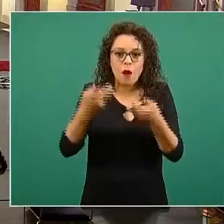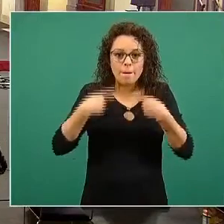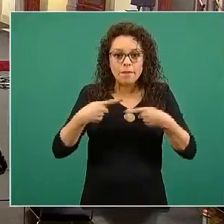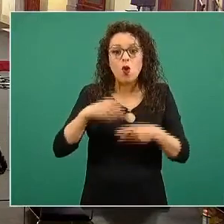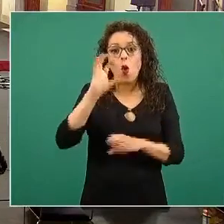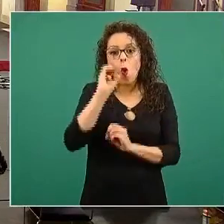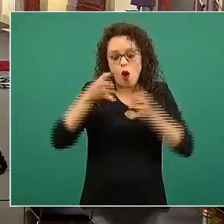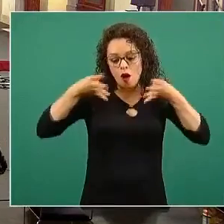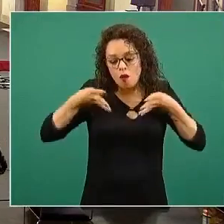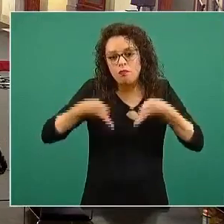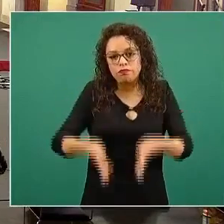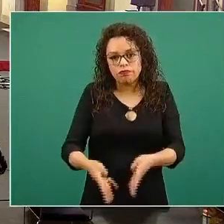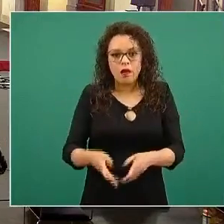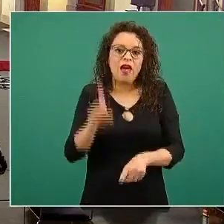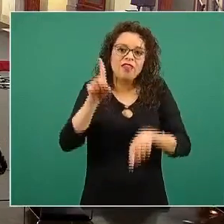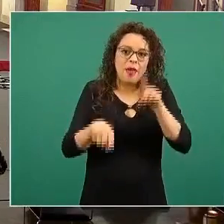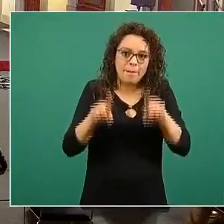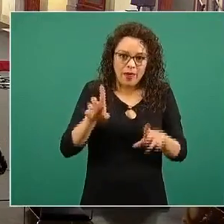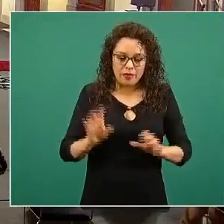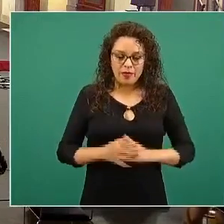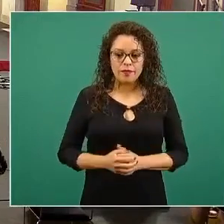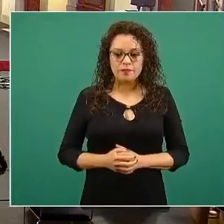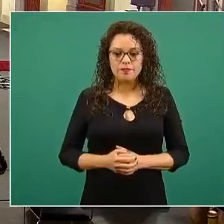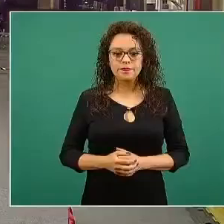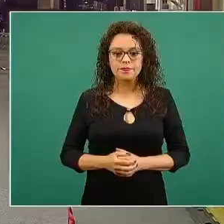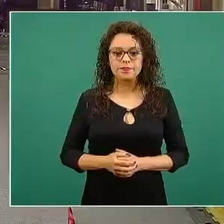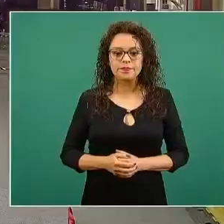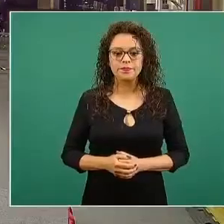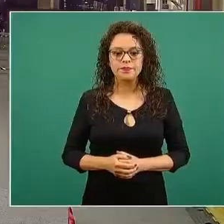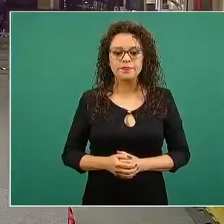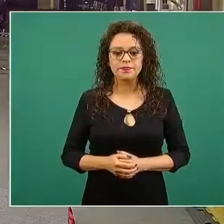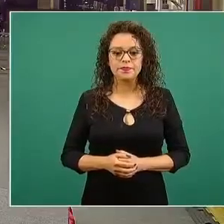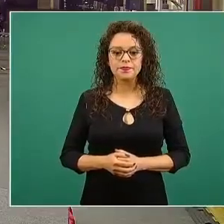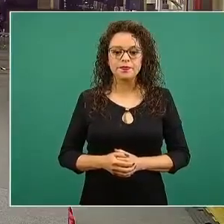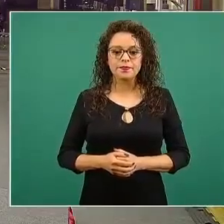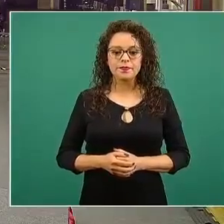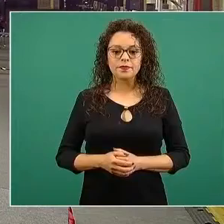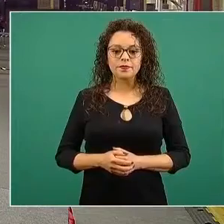personas, ¿no? Muy bien, pasamos de este lado, por favor.